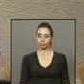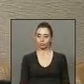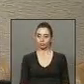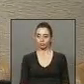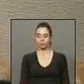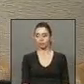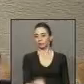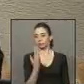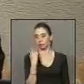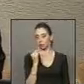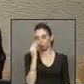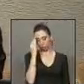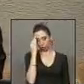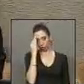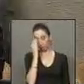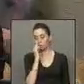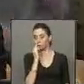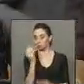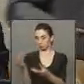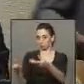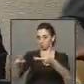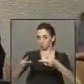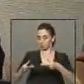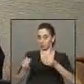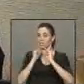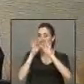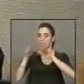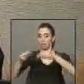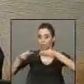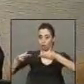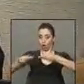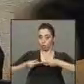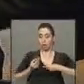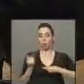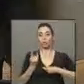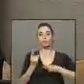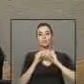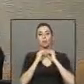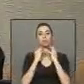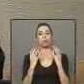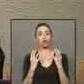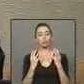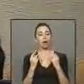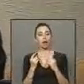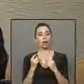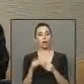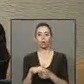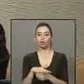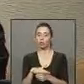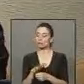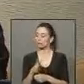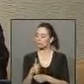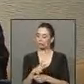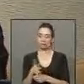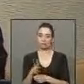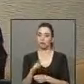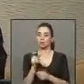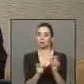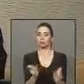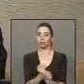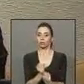Hace pocos días conocimos un informe que entregó la Universidad de Aguaportales respecto de las precarias condiciones de los trabajadores en Chile.